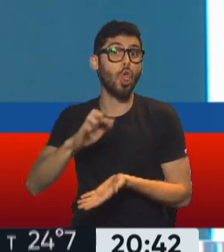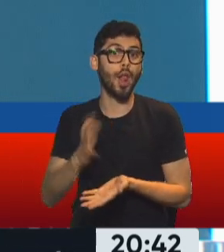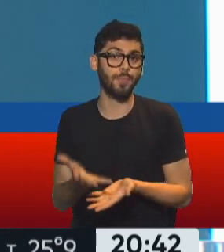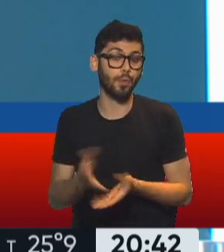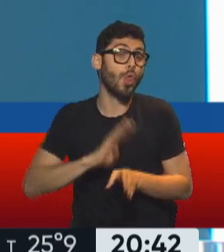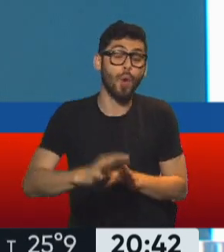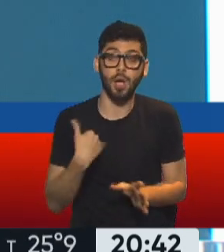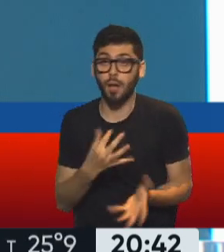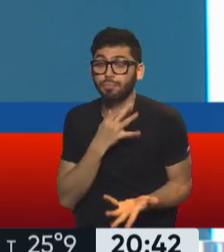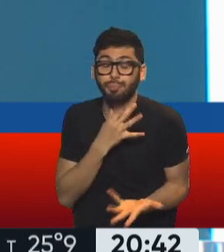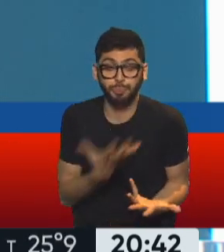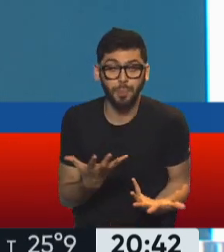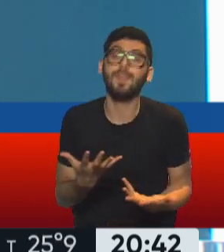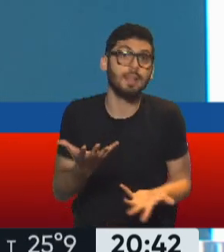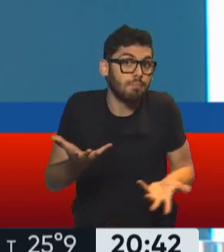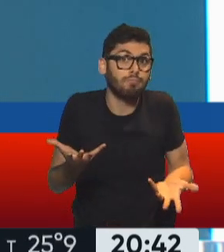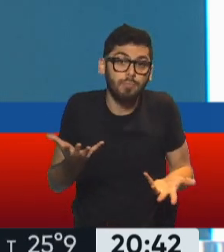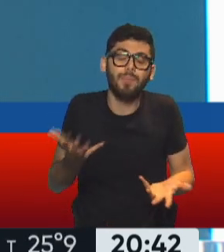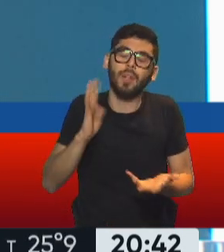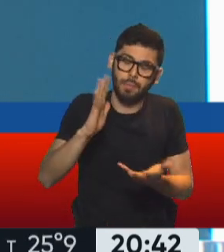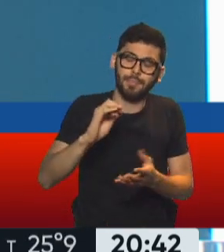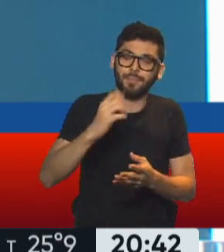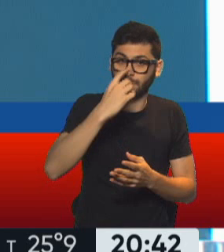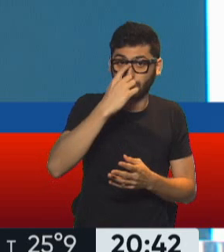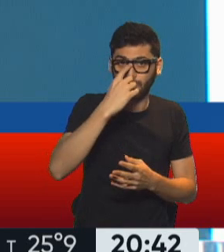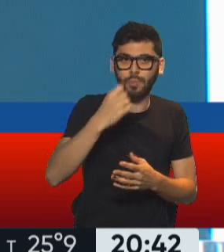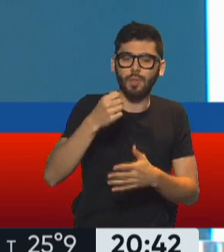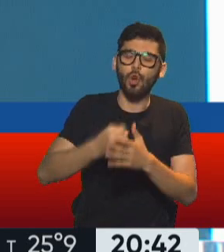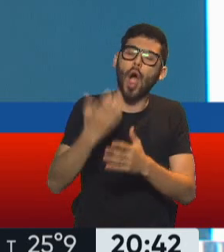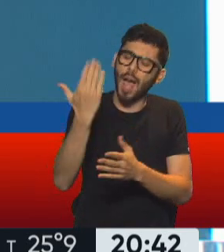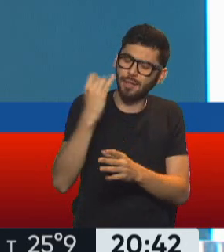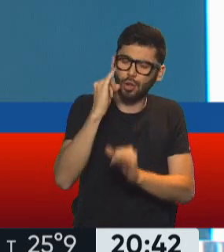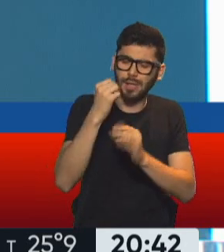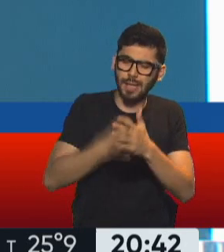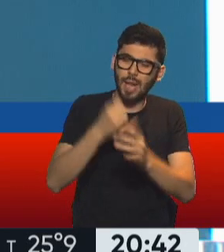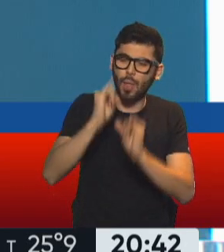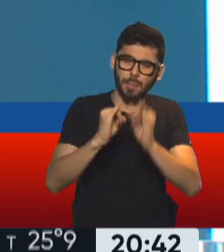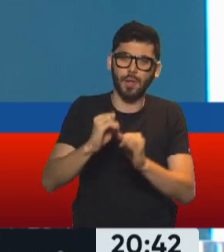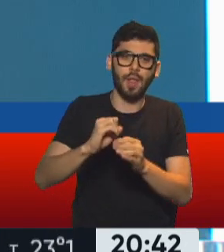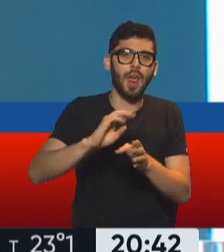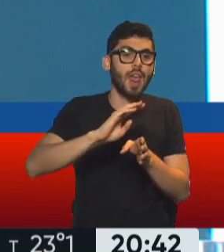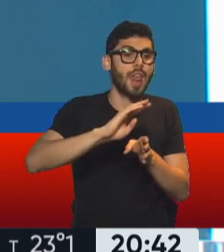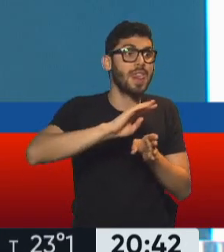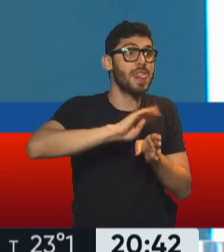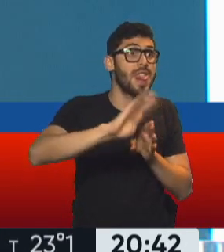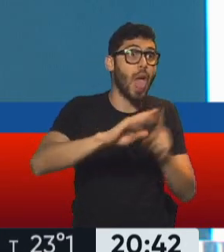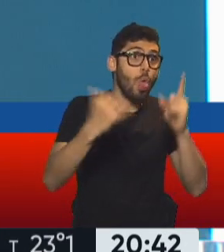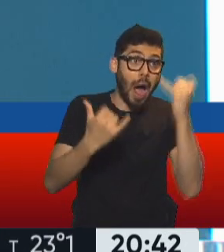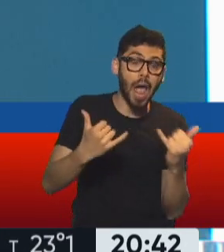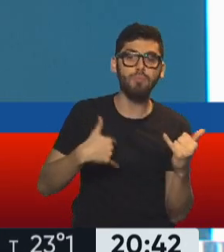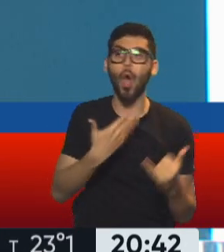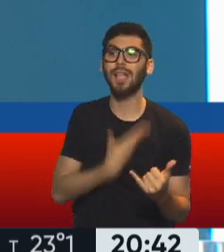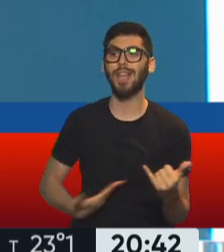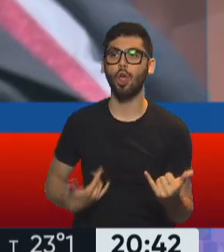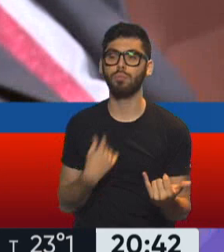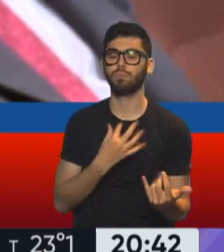deuda. Y bueno, porque el problema es que la deuda, como yo trataba de explicar antes, es la quiebra del Estado. Es decir, vos no podés